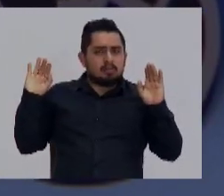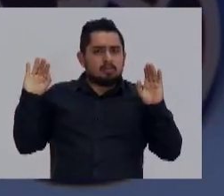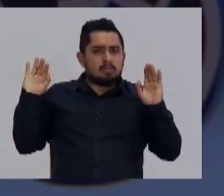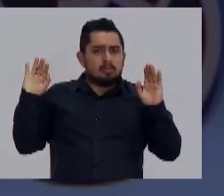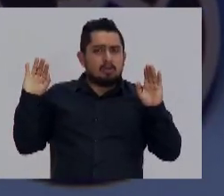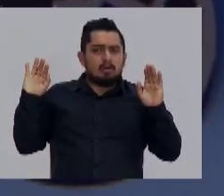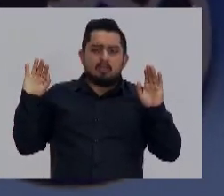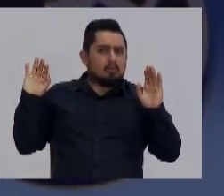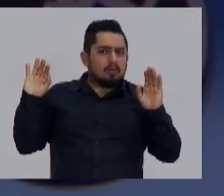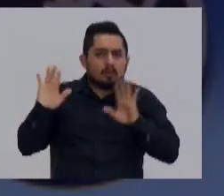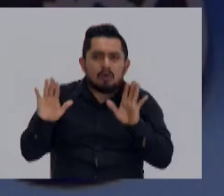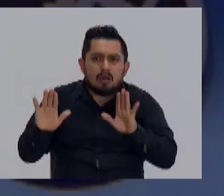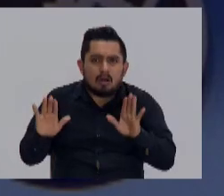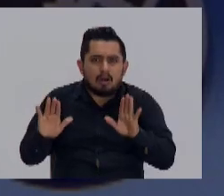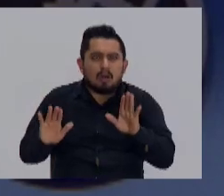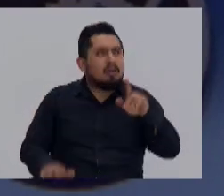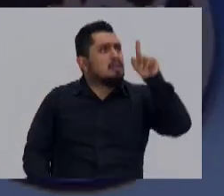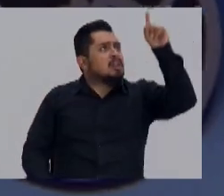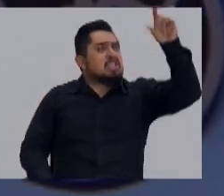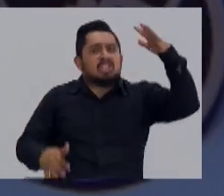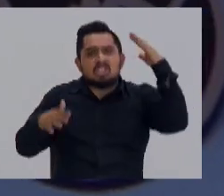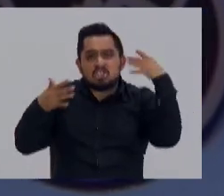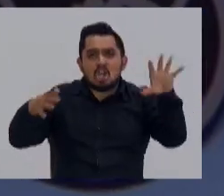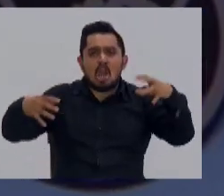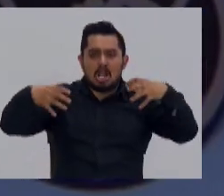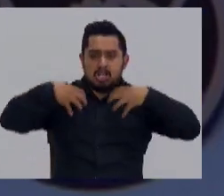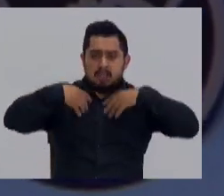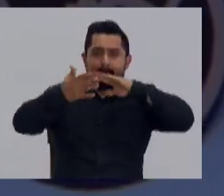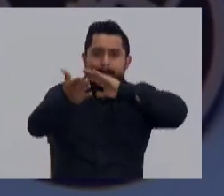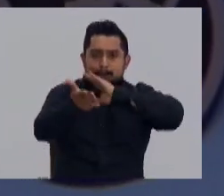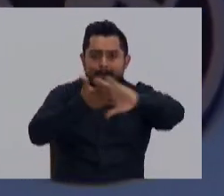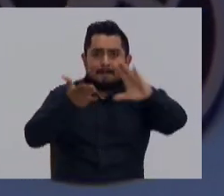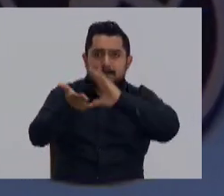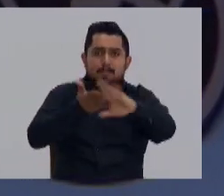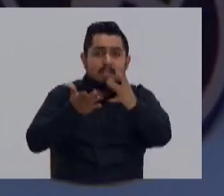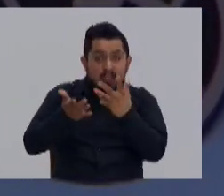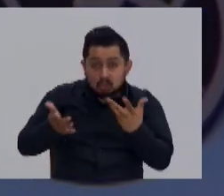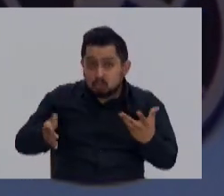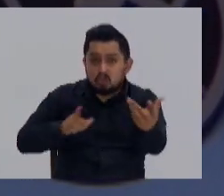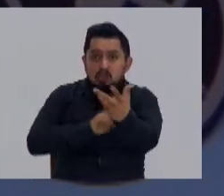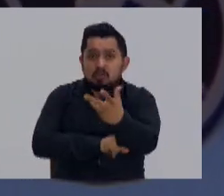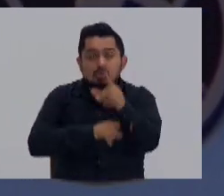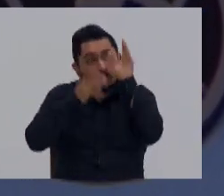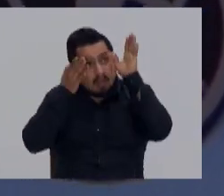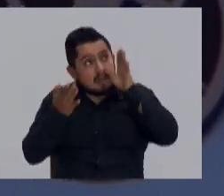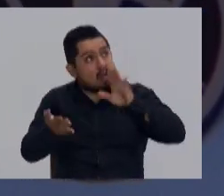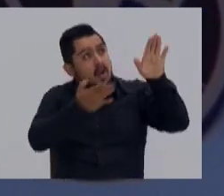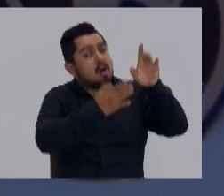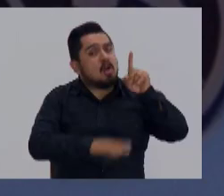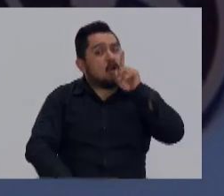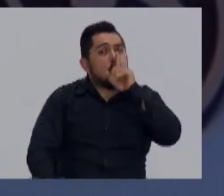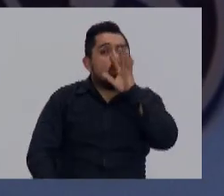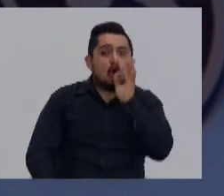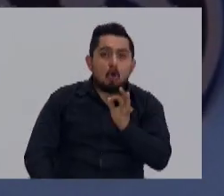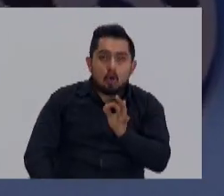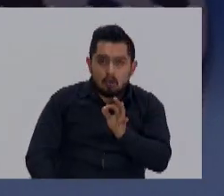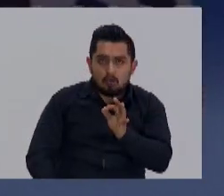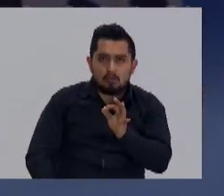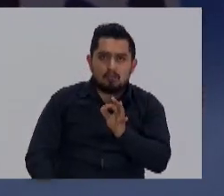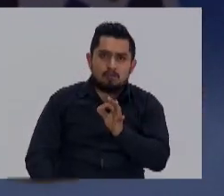No, Dios pagó su vida para que la iglesia aprendiera a que fuésemos humildes.